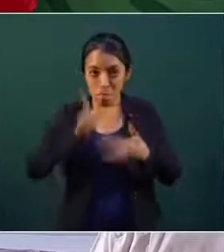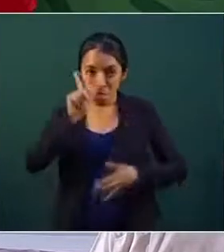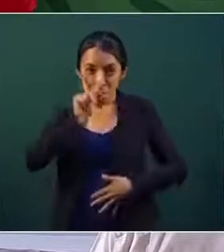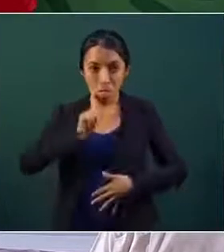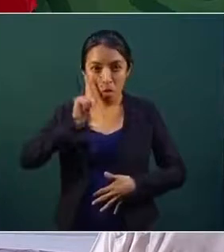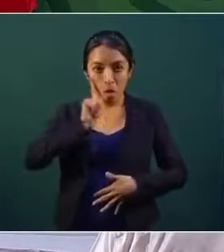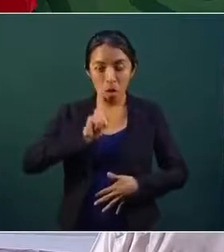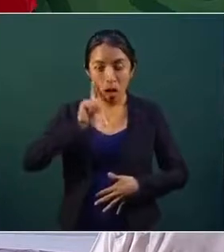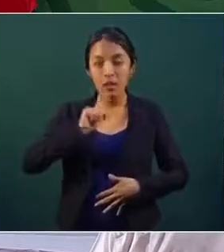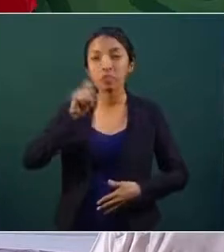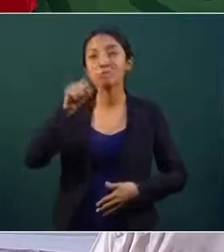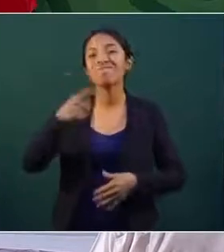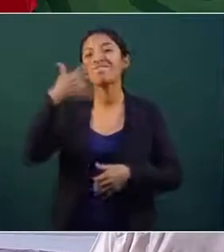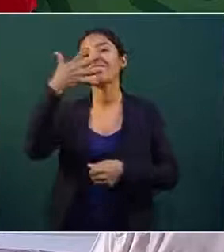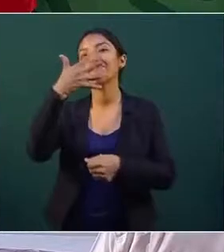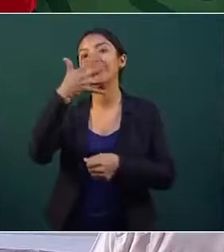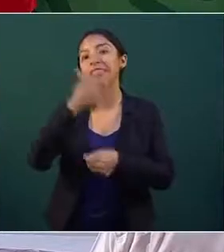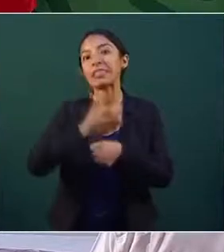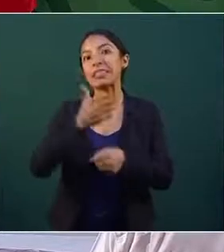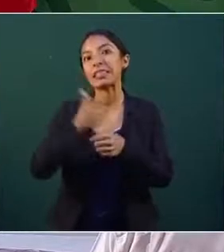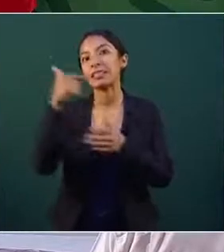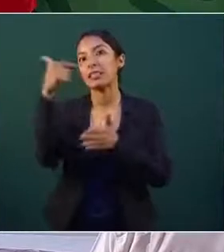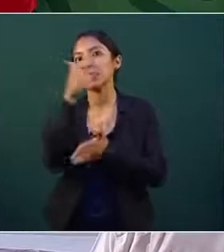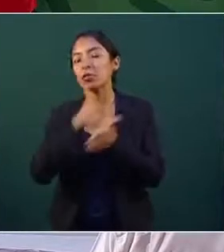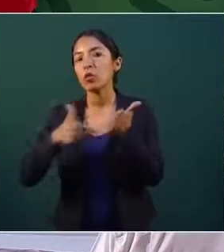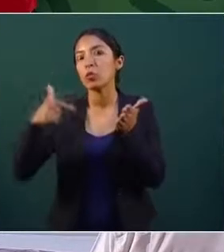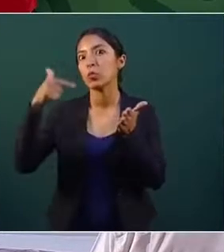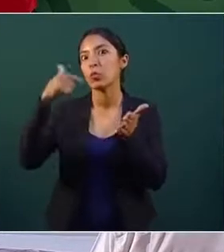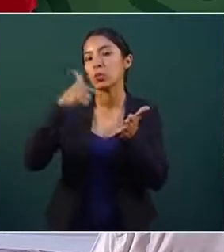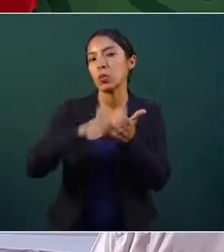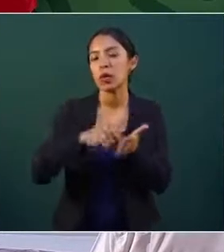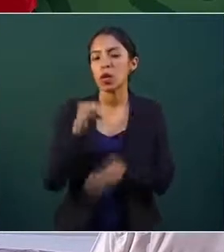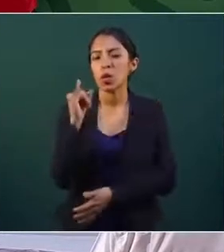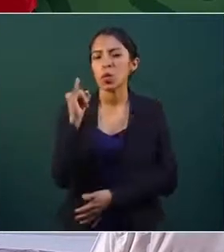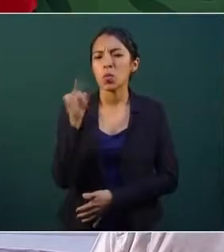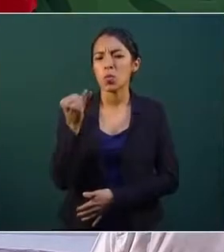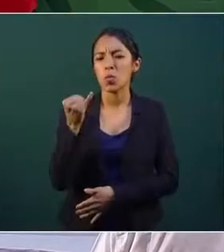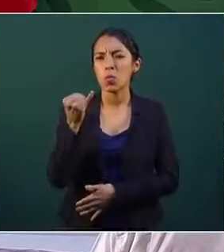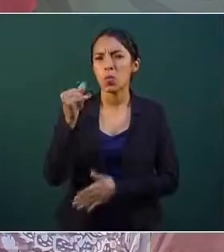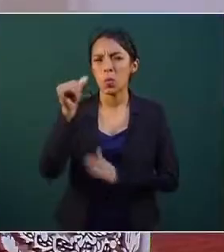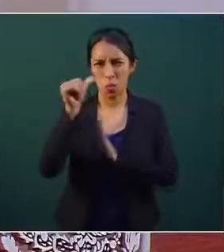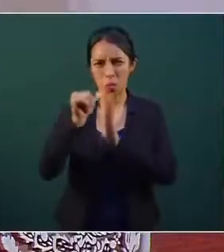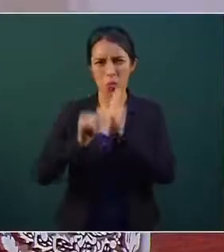media nacional. En junio del mes pasado